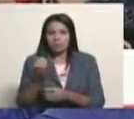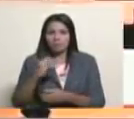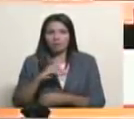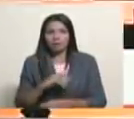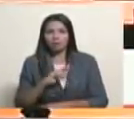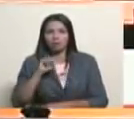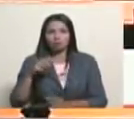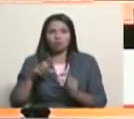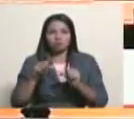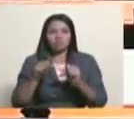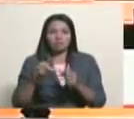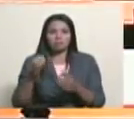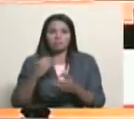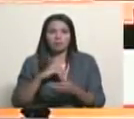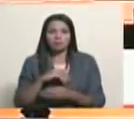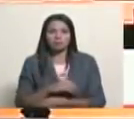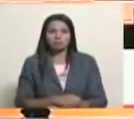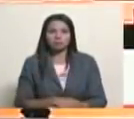debemos continuar